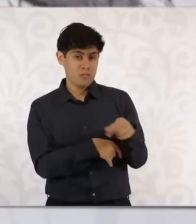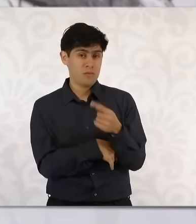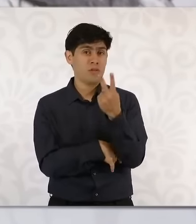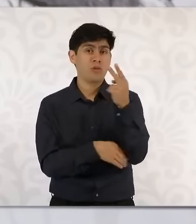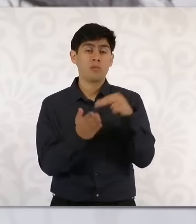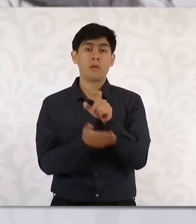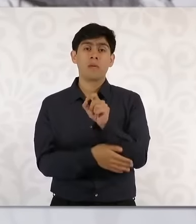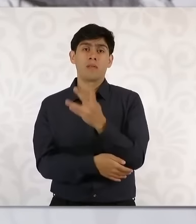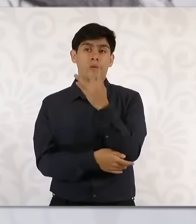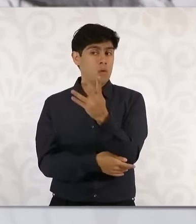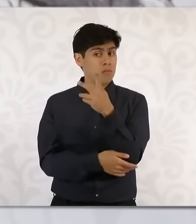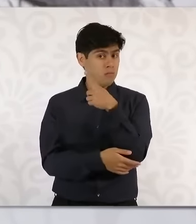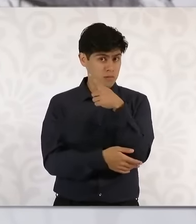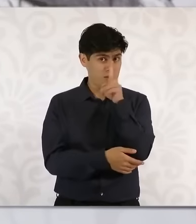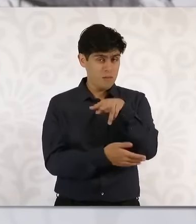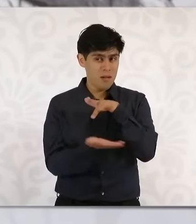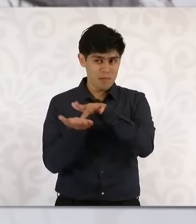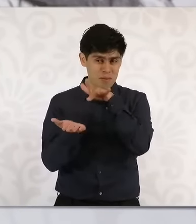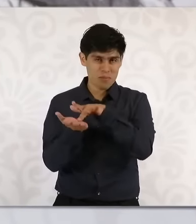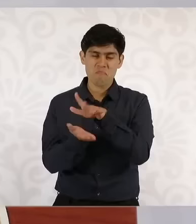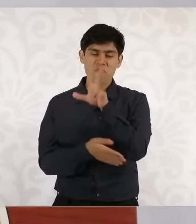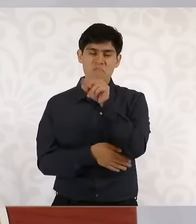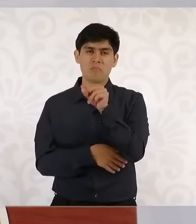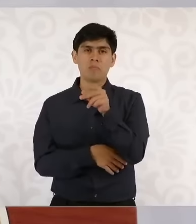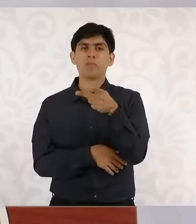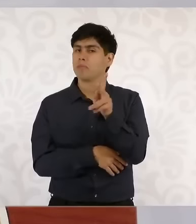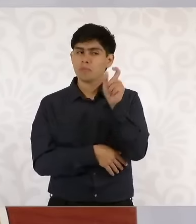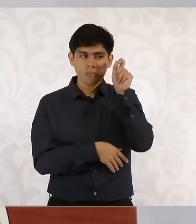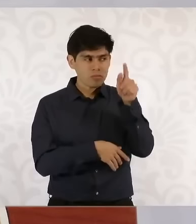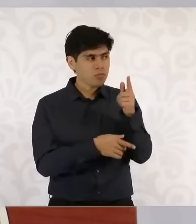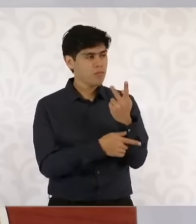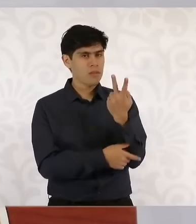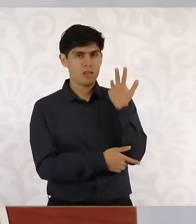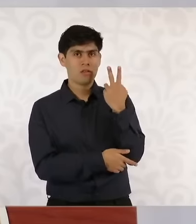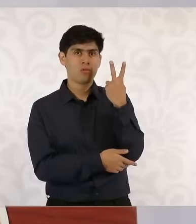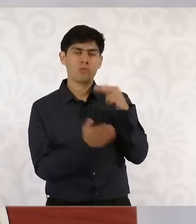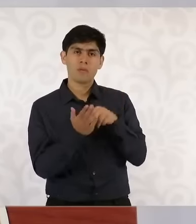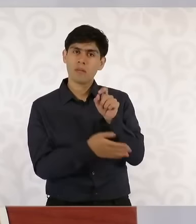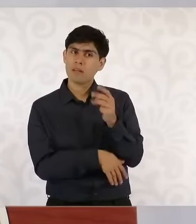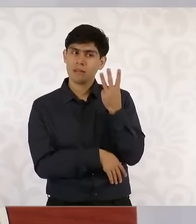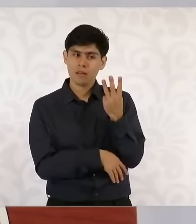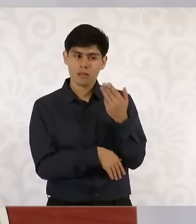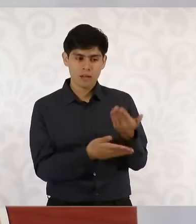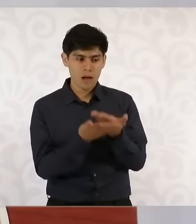tuvieran mucho apoyo, pues tampoco, ¿verdad? Y ahora, pues vean